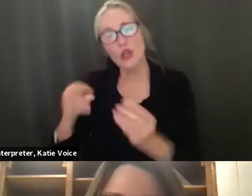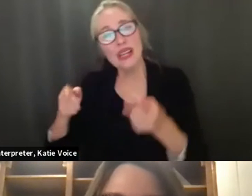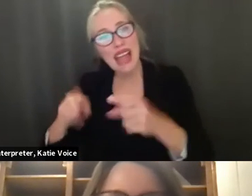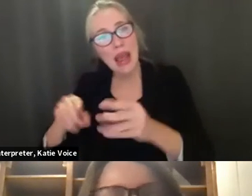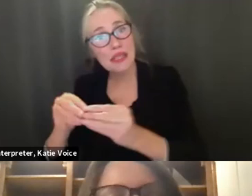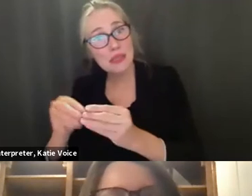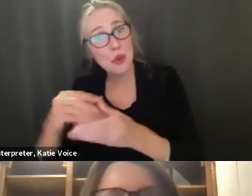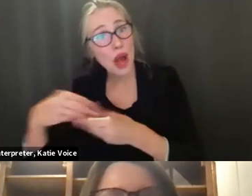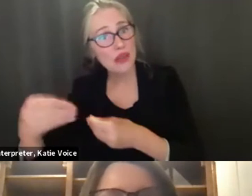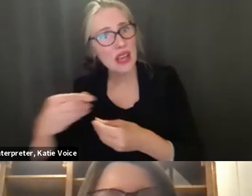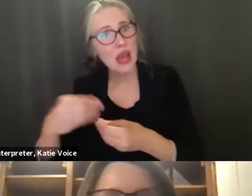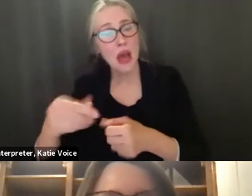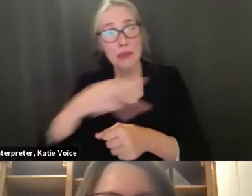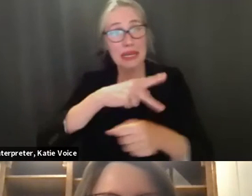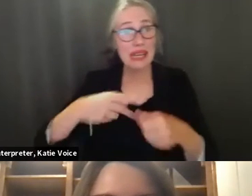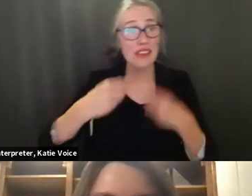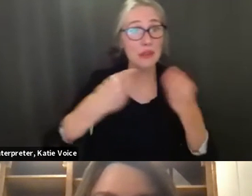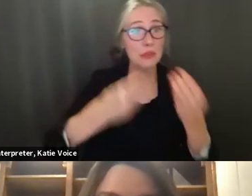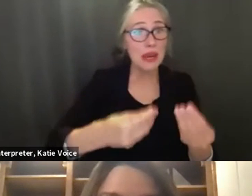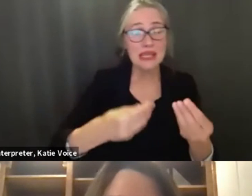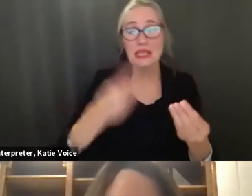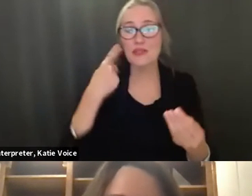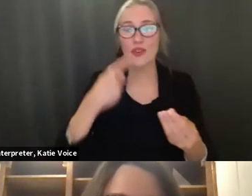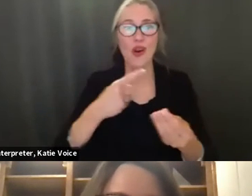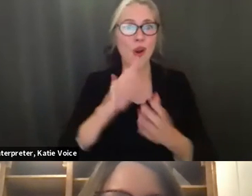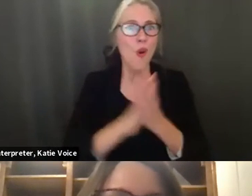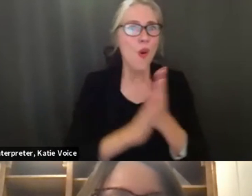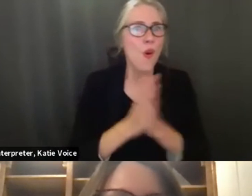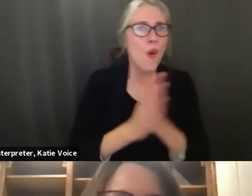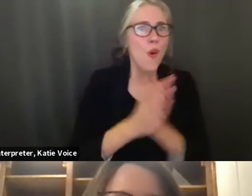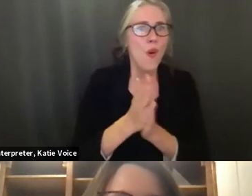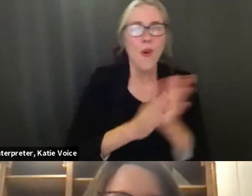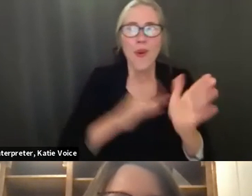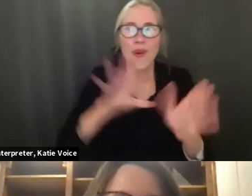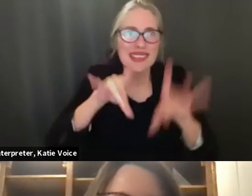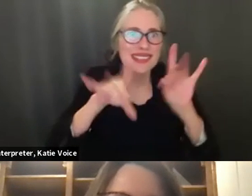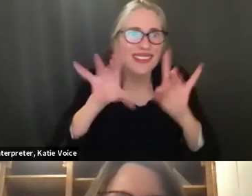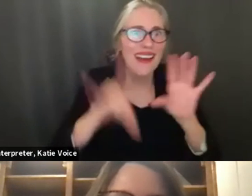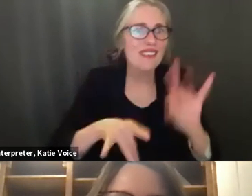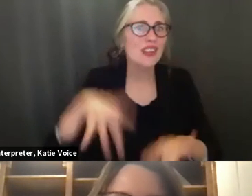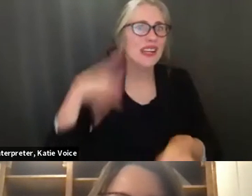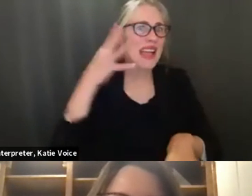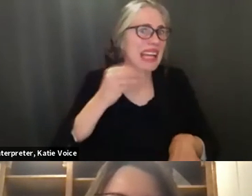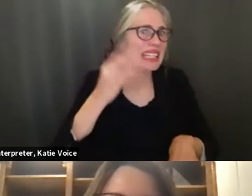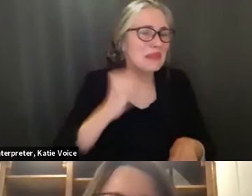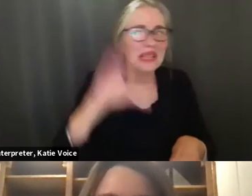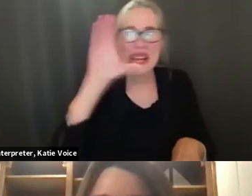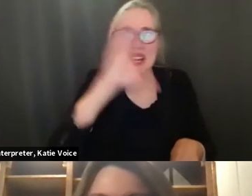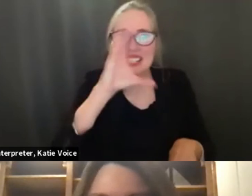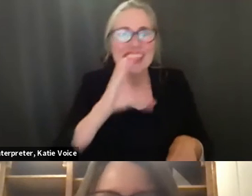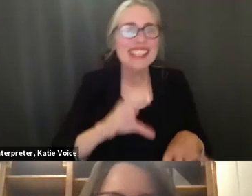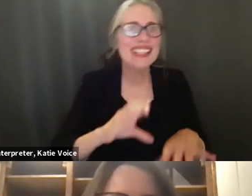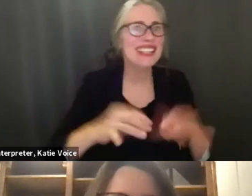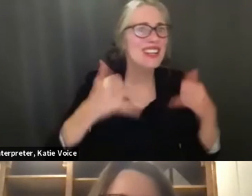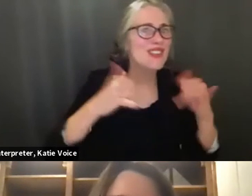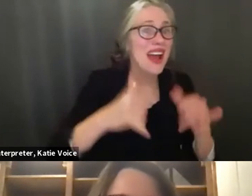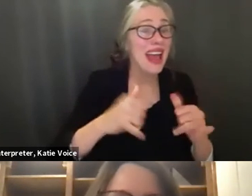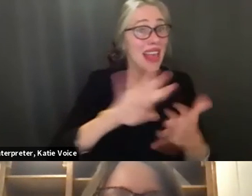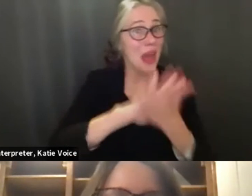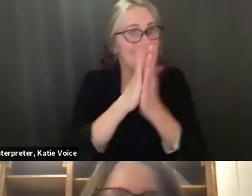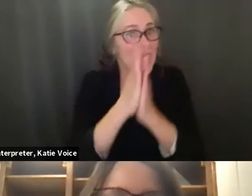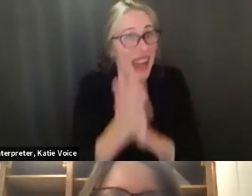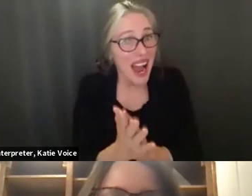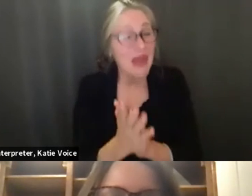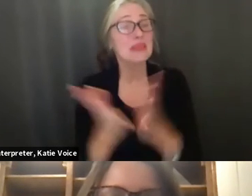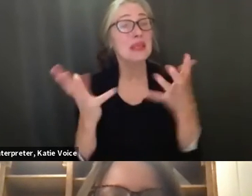darles espacios para que puedan explorar y descubrir al aire libre, eso puede ser una hora de aprender.